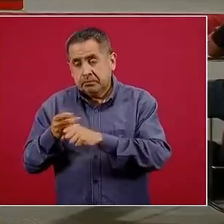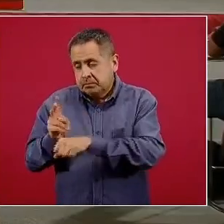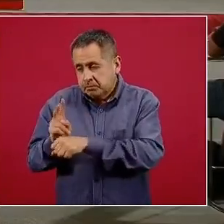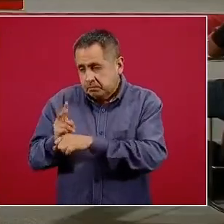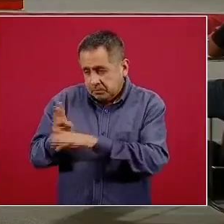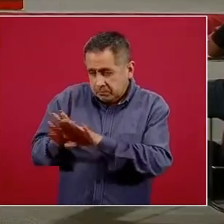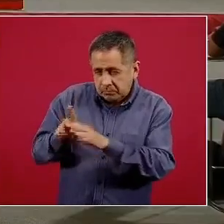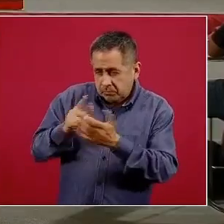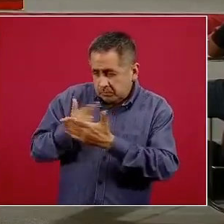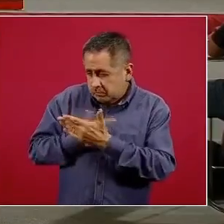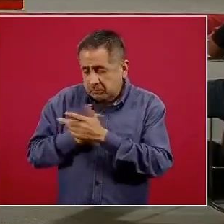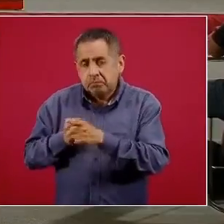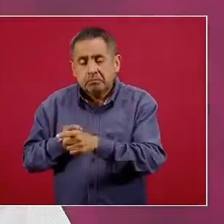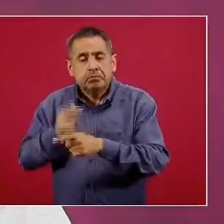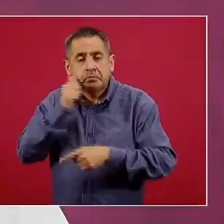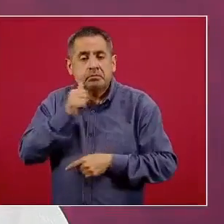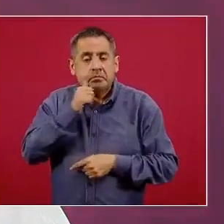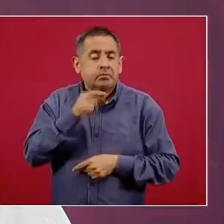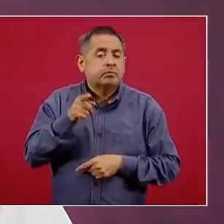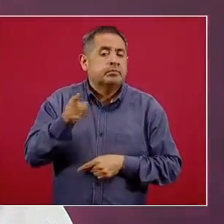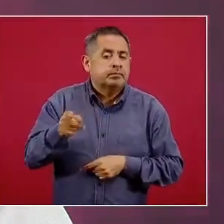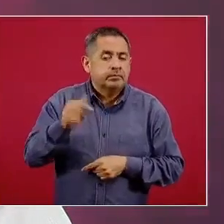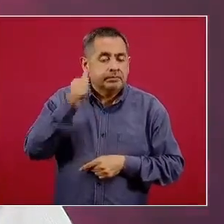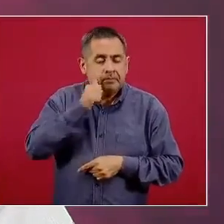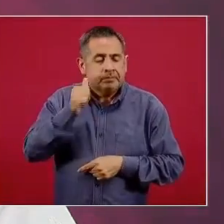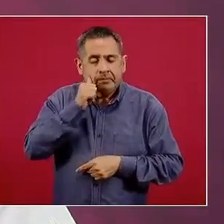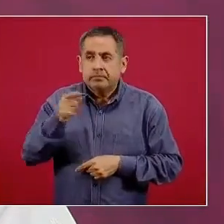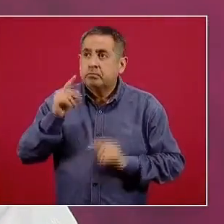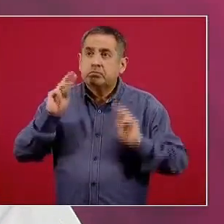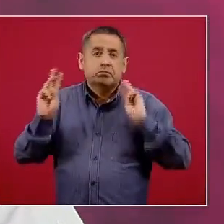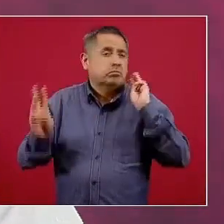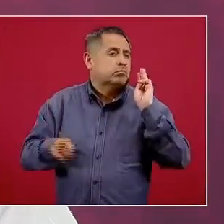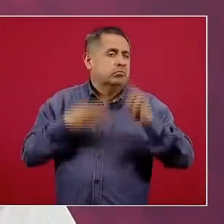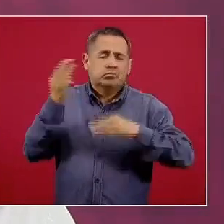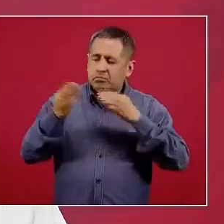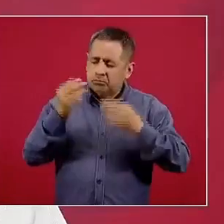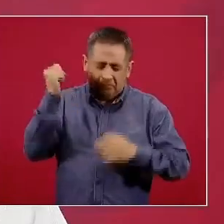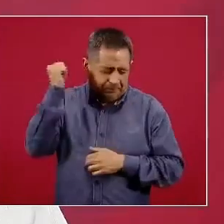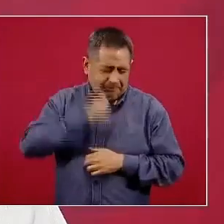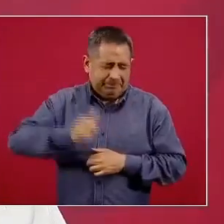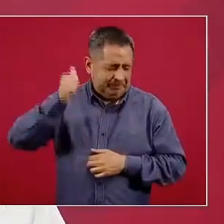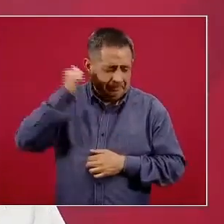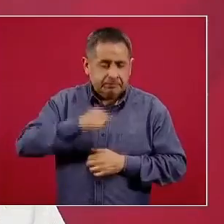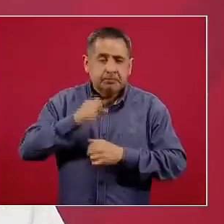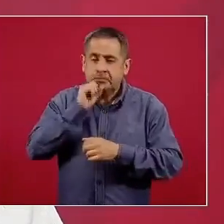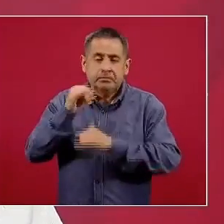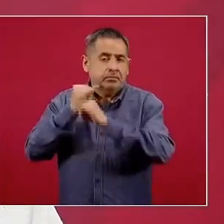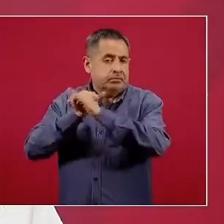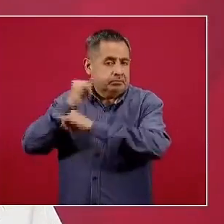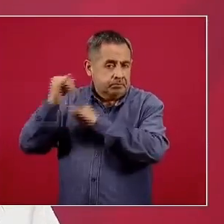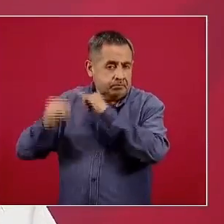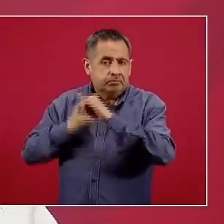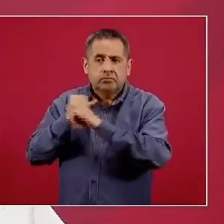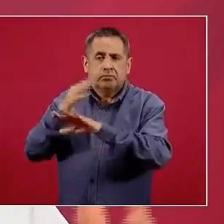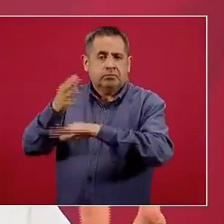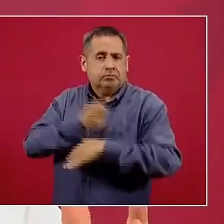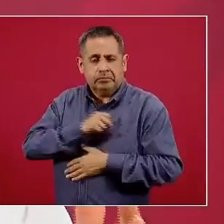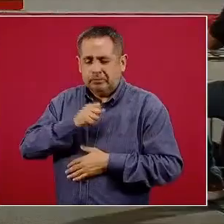y estadísticas de salud, es convencional que en todo el mundo y los organismos internacionales de